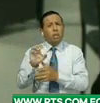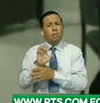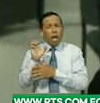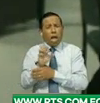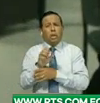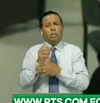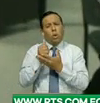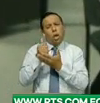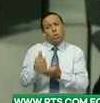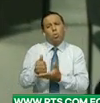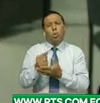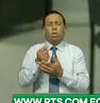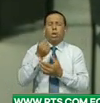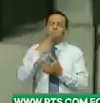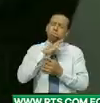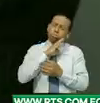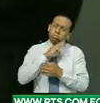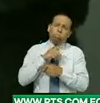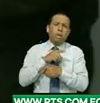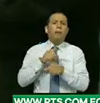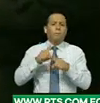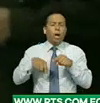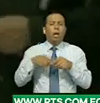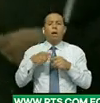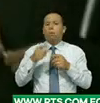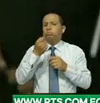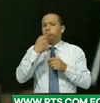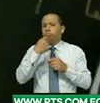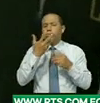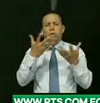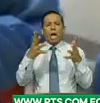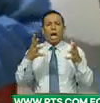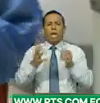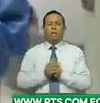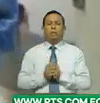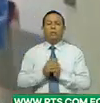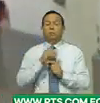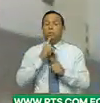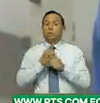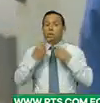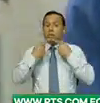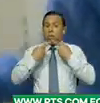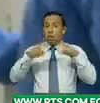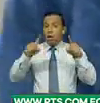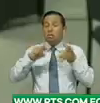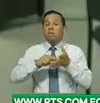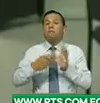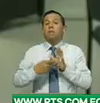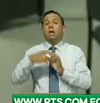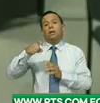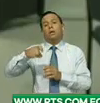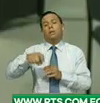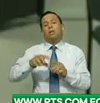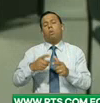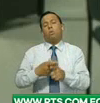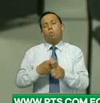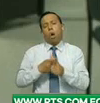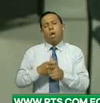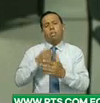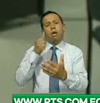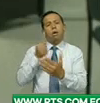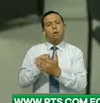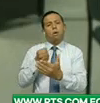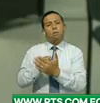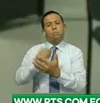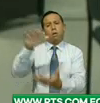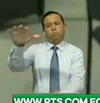al paciente, para dormir al paciente. La declaratoria permitirá entonces una adquisición directa de lo faltante. Y esto implica que